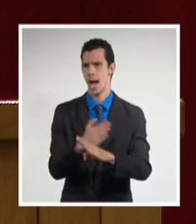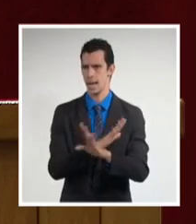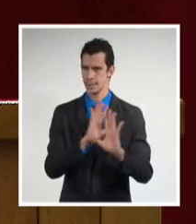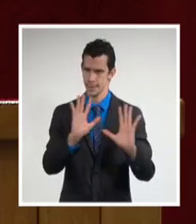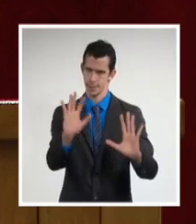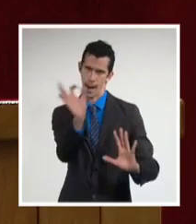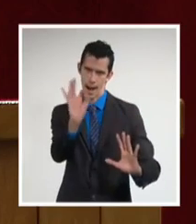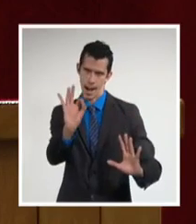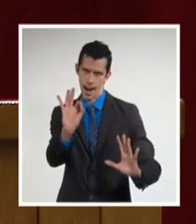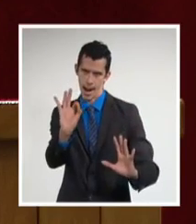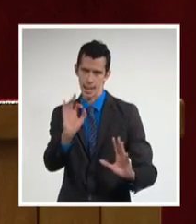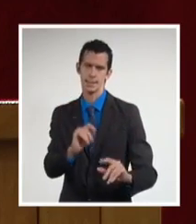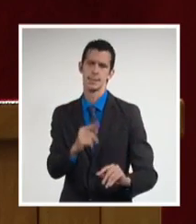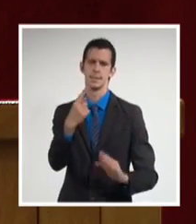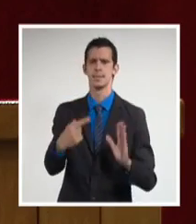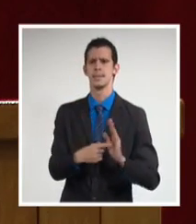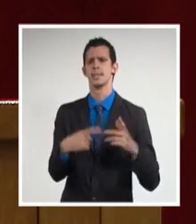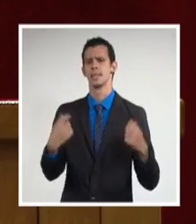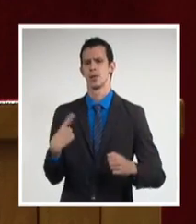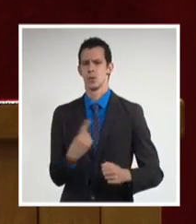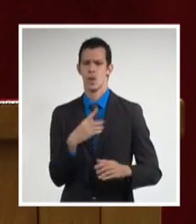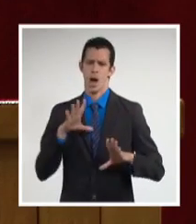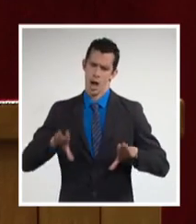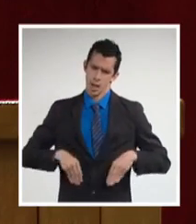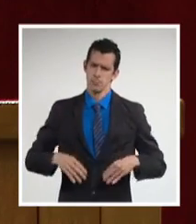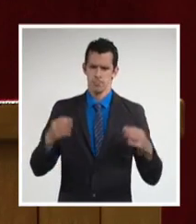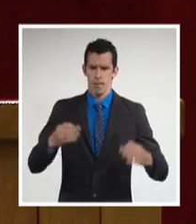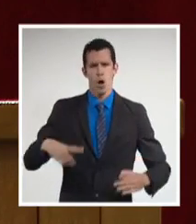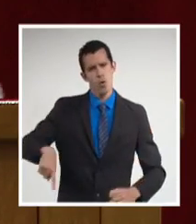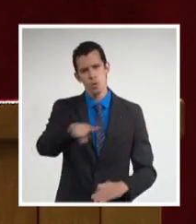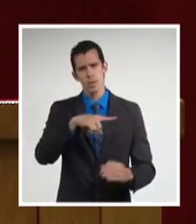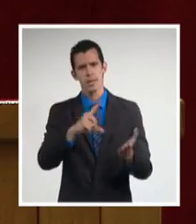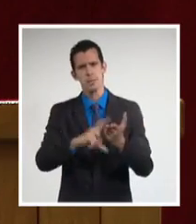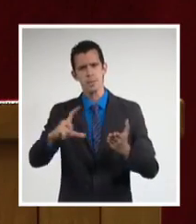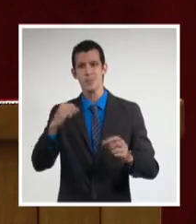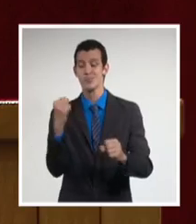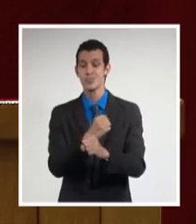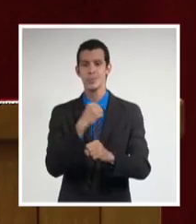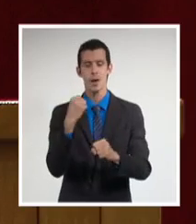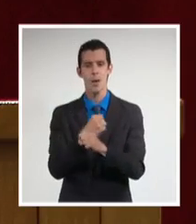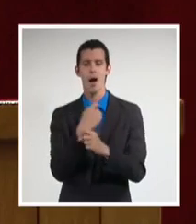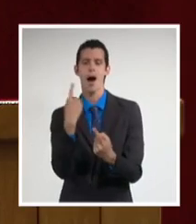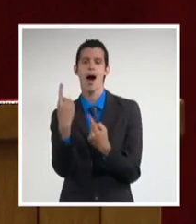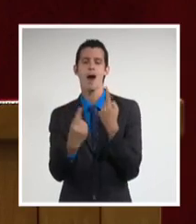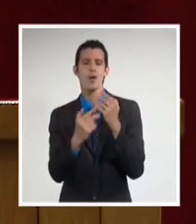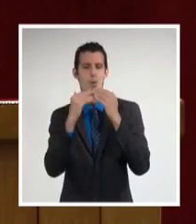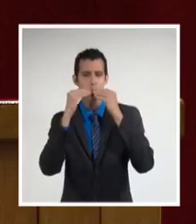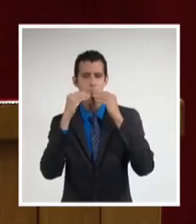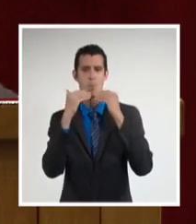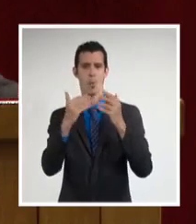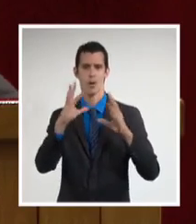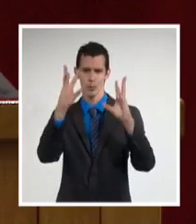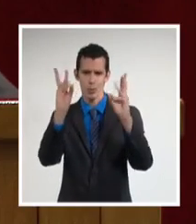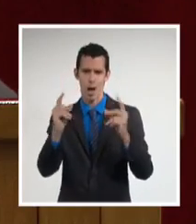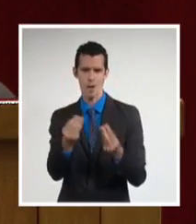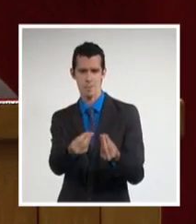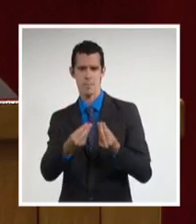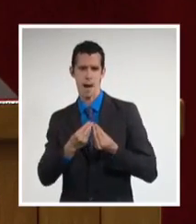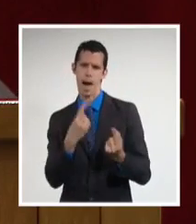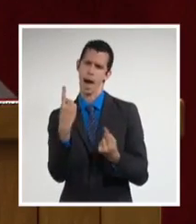aporte del partido a las buenas señales que apuntan a un crecimiento por más discreto que sea. La apertura del 15